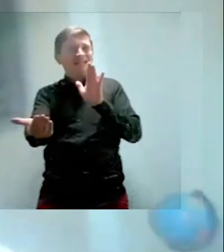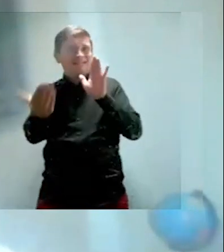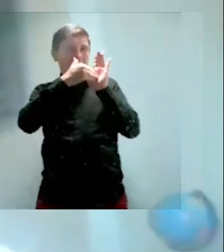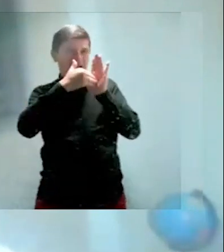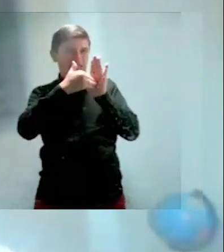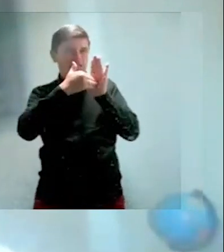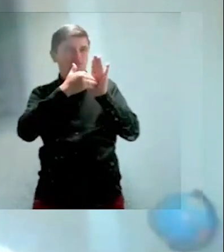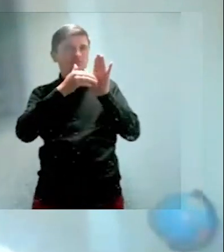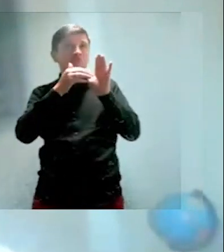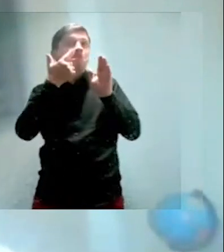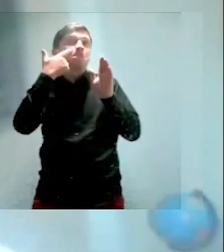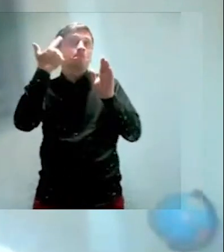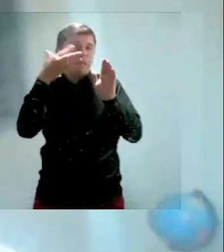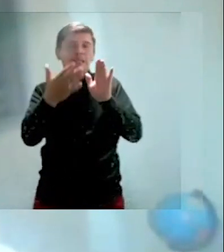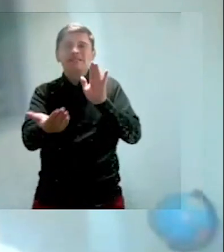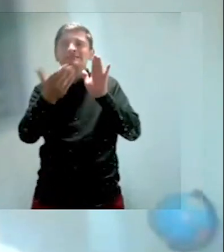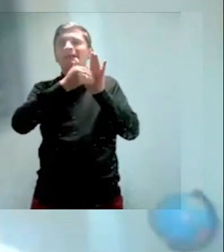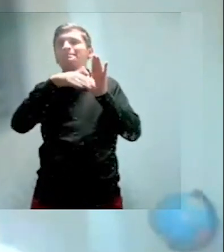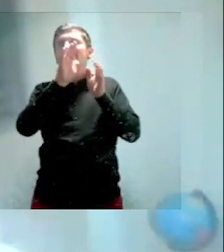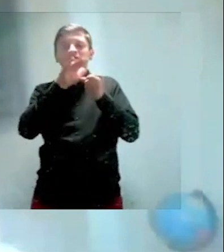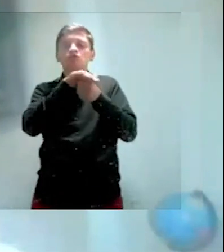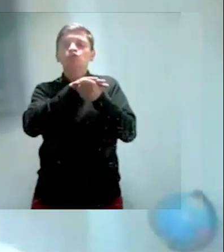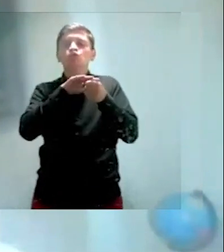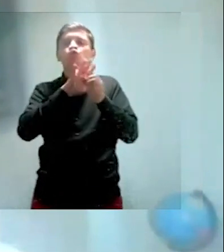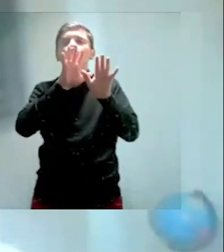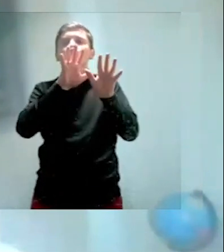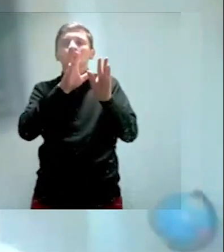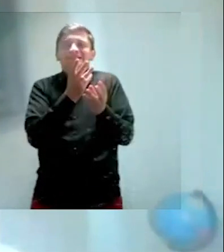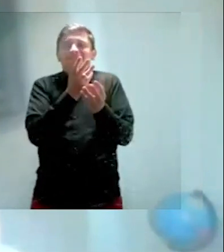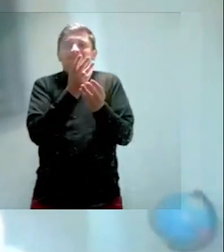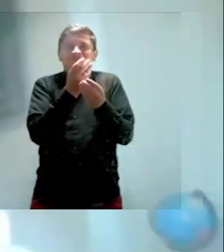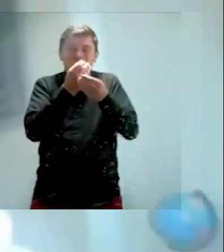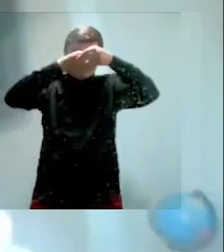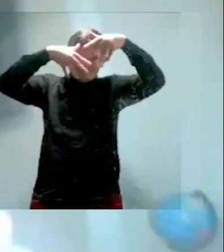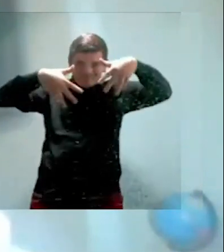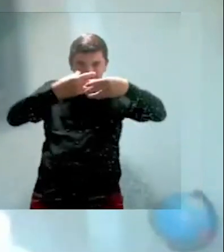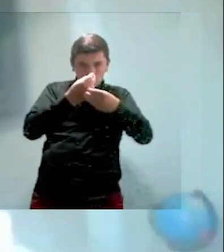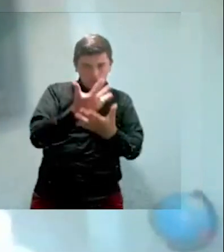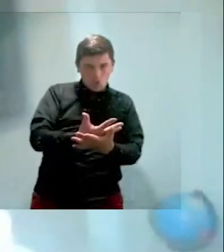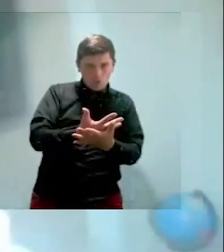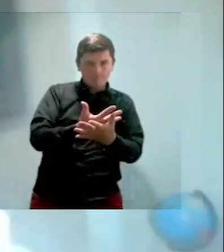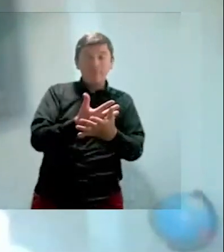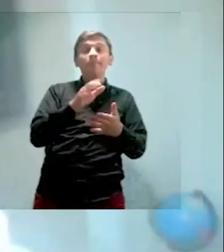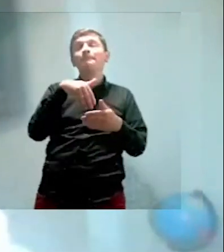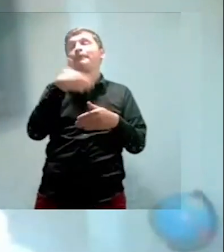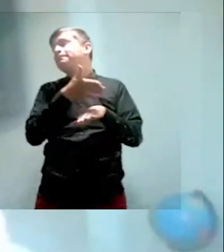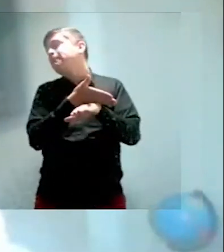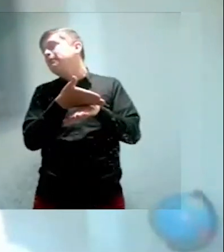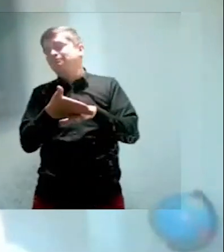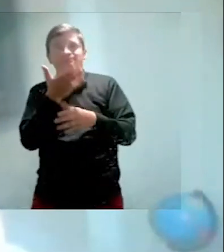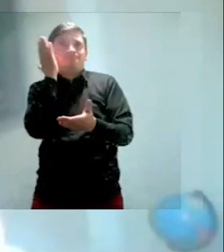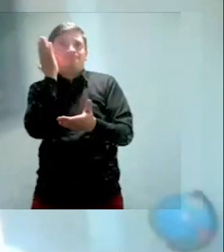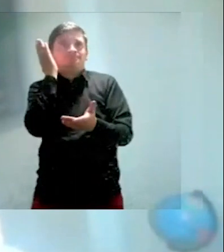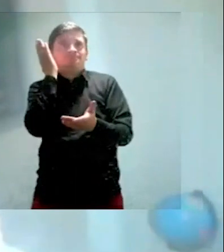sigue igualmente agravada. De manera que esta es una vertiente que se le abre a